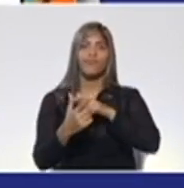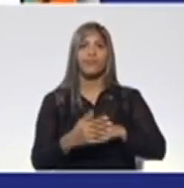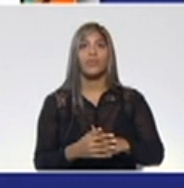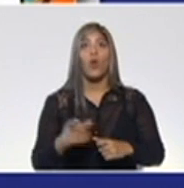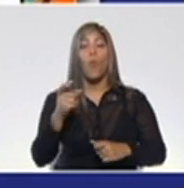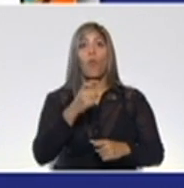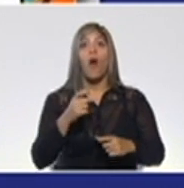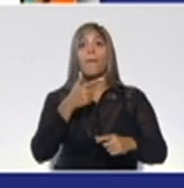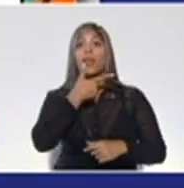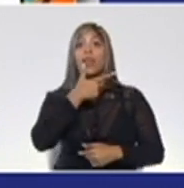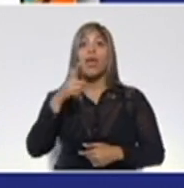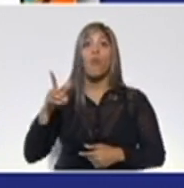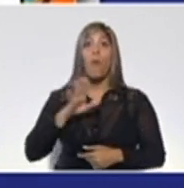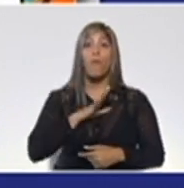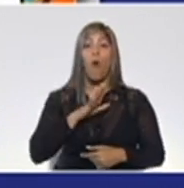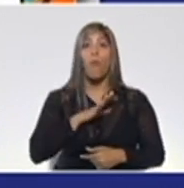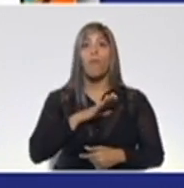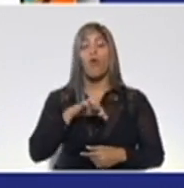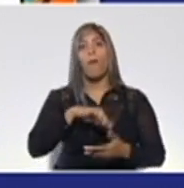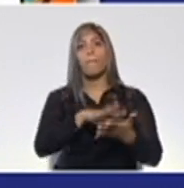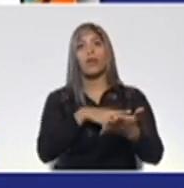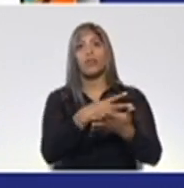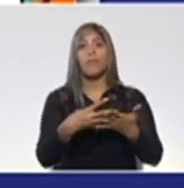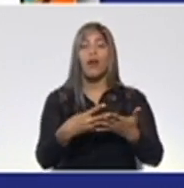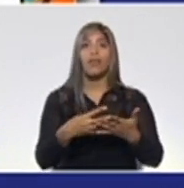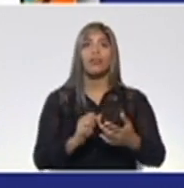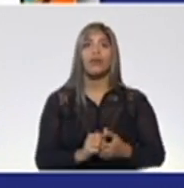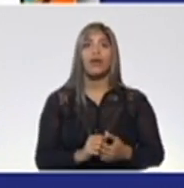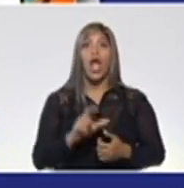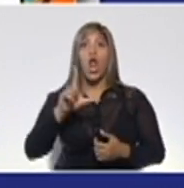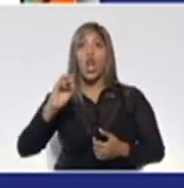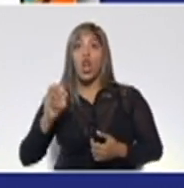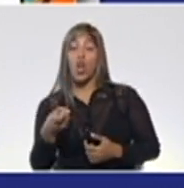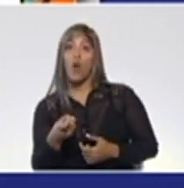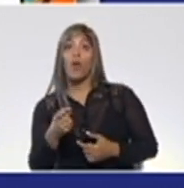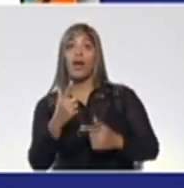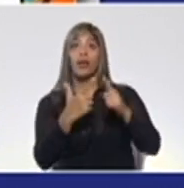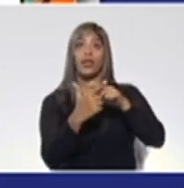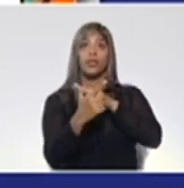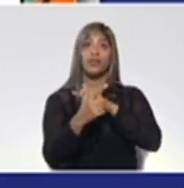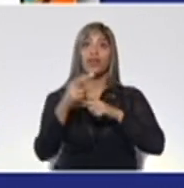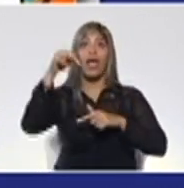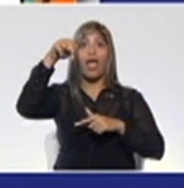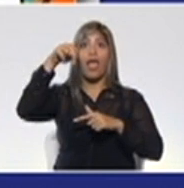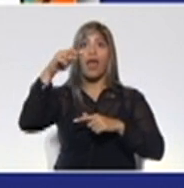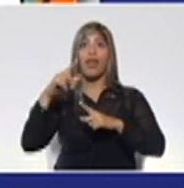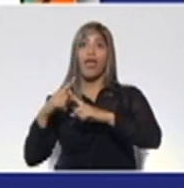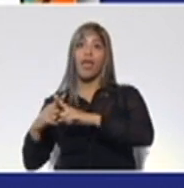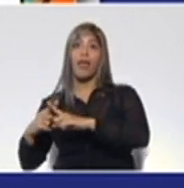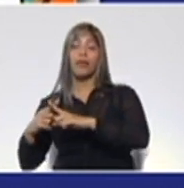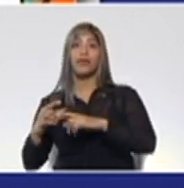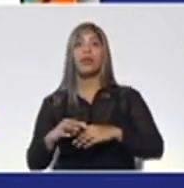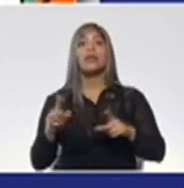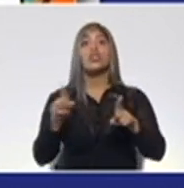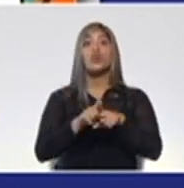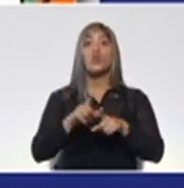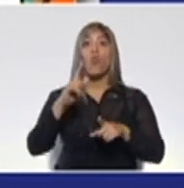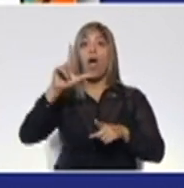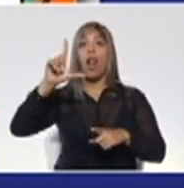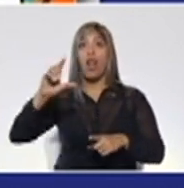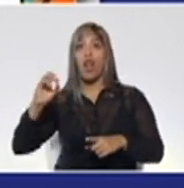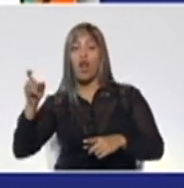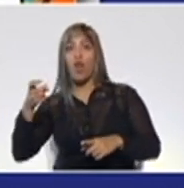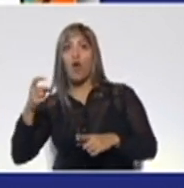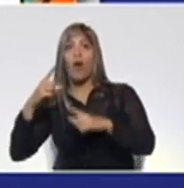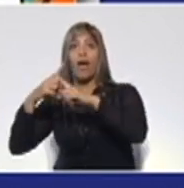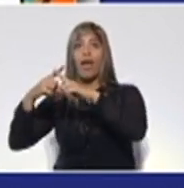Encontramos en el lenguaje matemático el logaritmo de la raíz de índice n de x es igual al logaritmo de